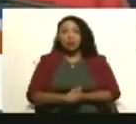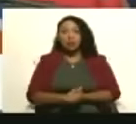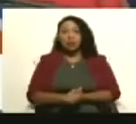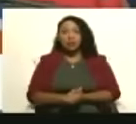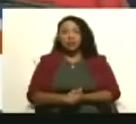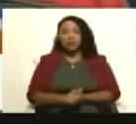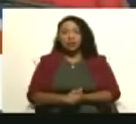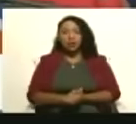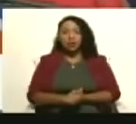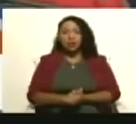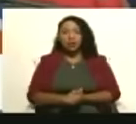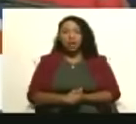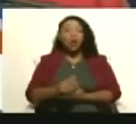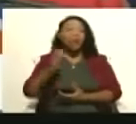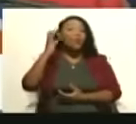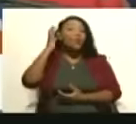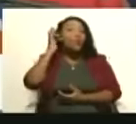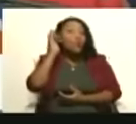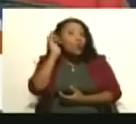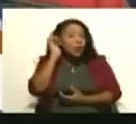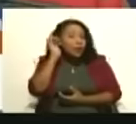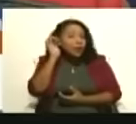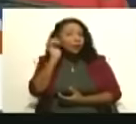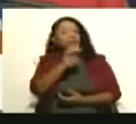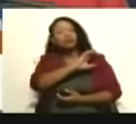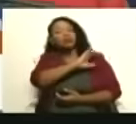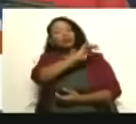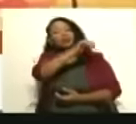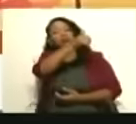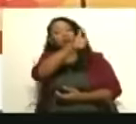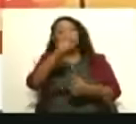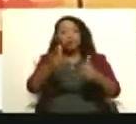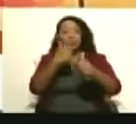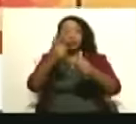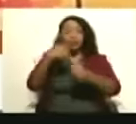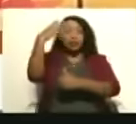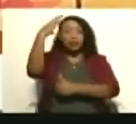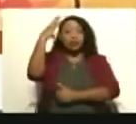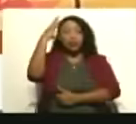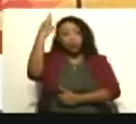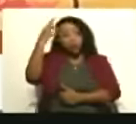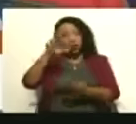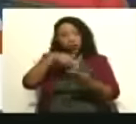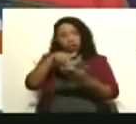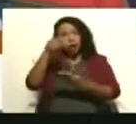Ciudadana Rosalba Gil, rectora principal del Consejo Nacional Electoral.